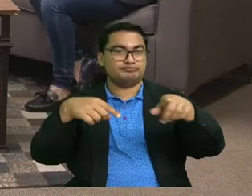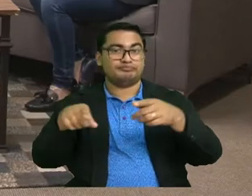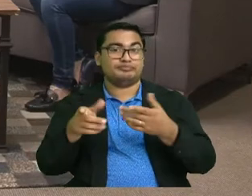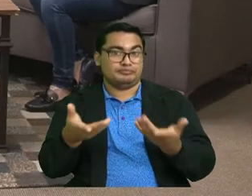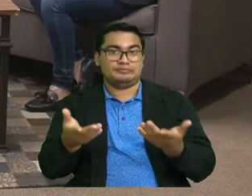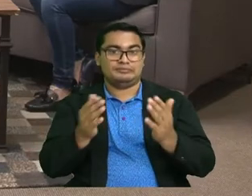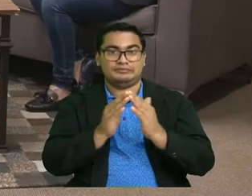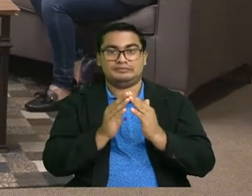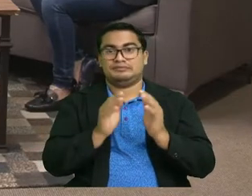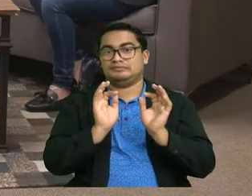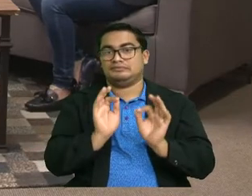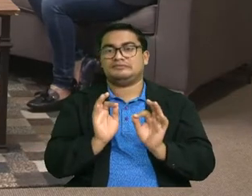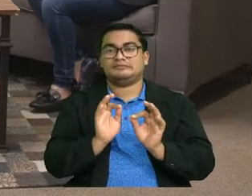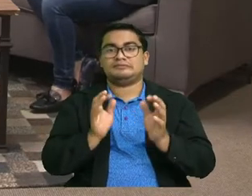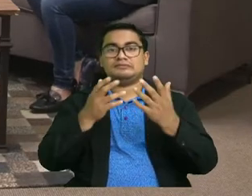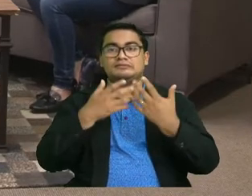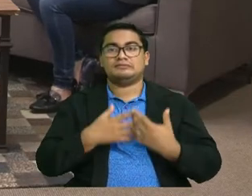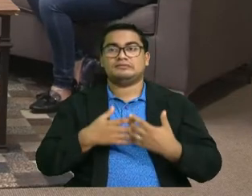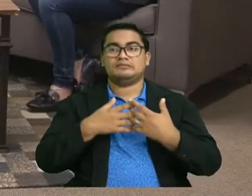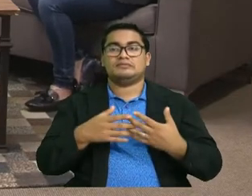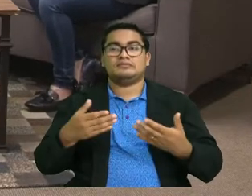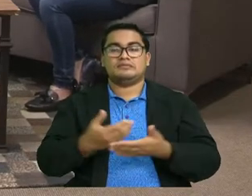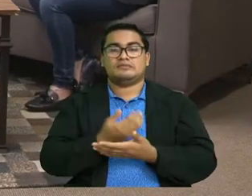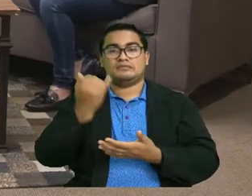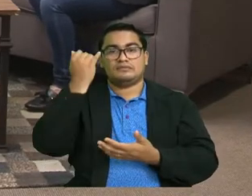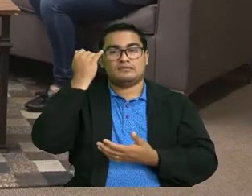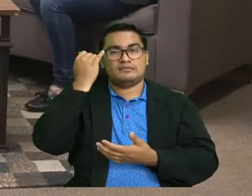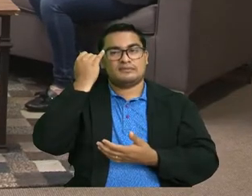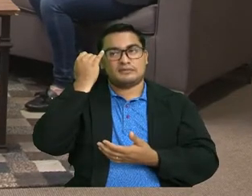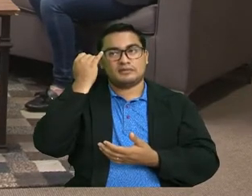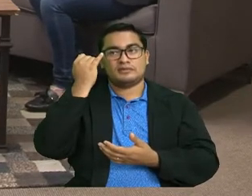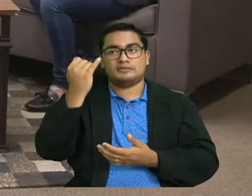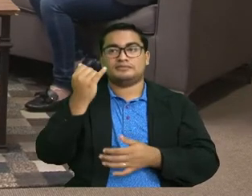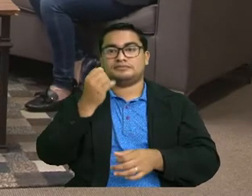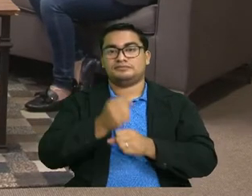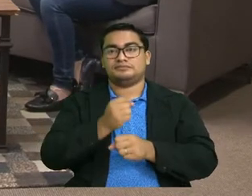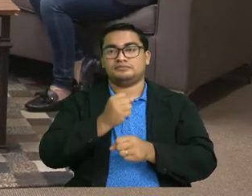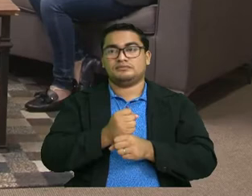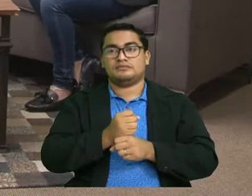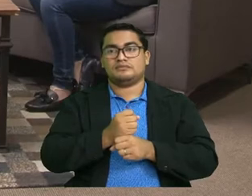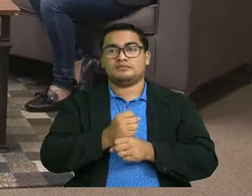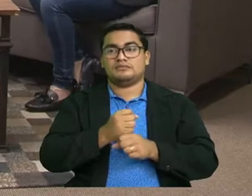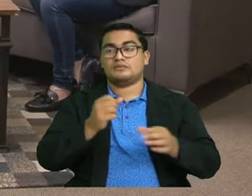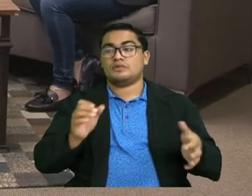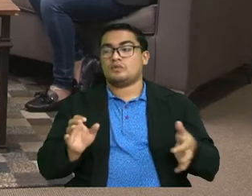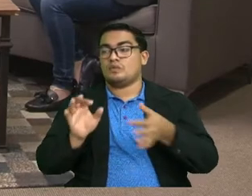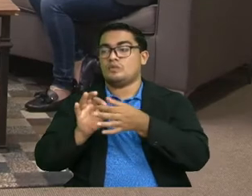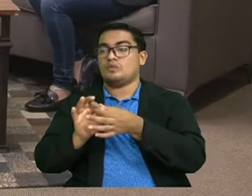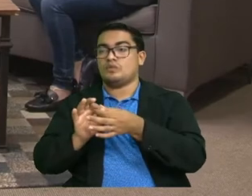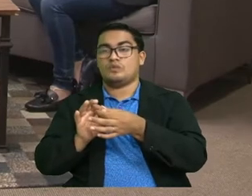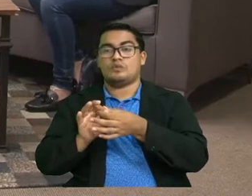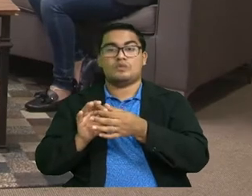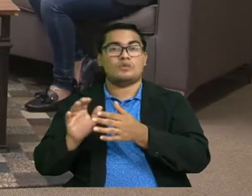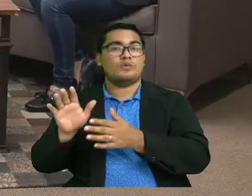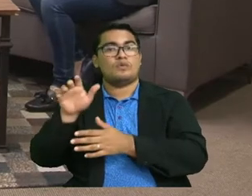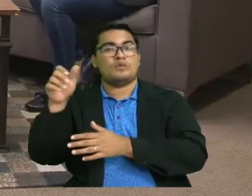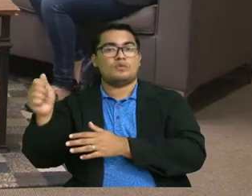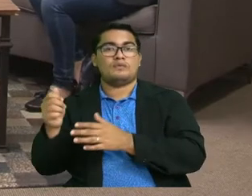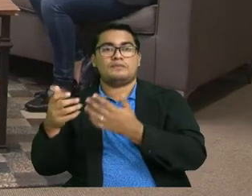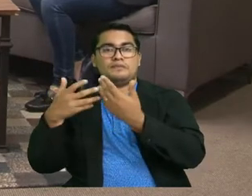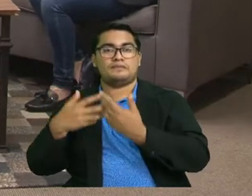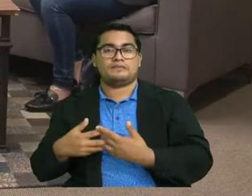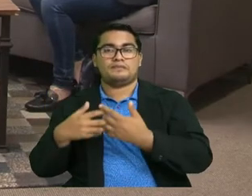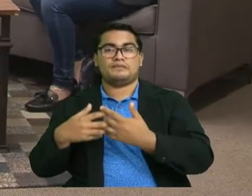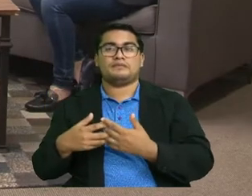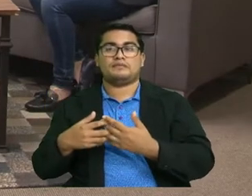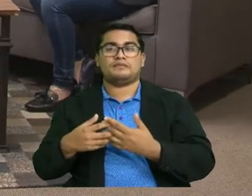realidades y vienen empresas que se han reinventado, como te digo, y están trabajando de la mano con otras empresas. Entonces, al final,